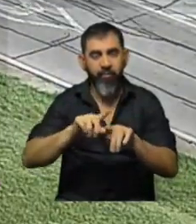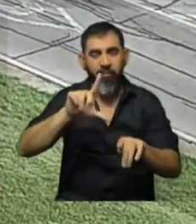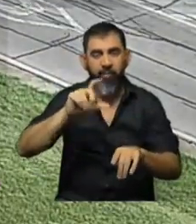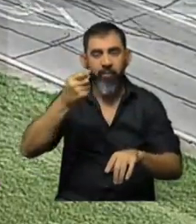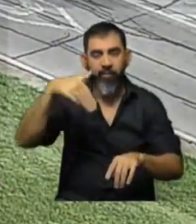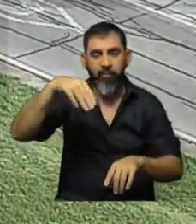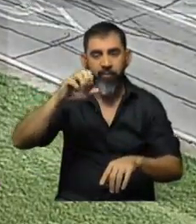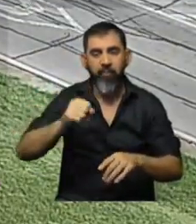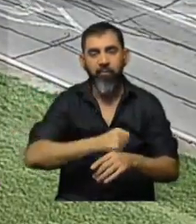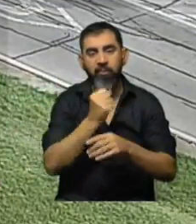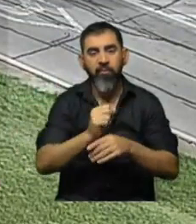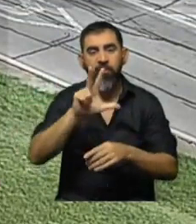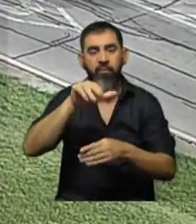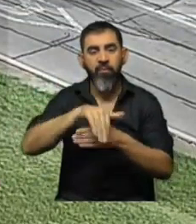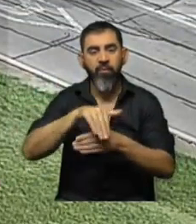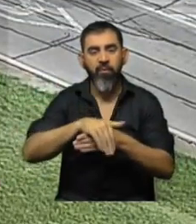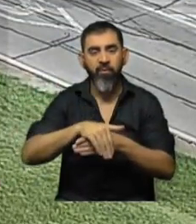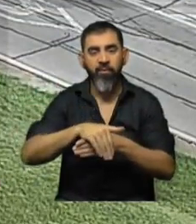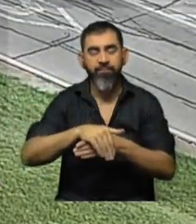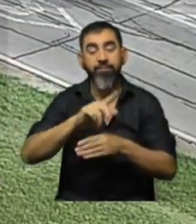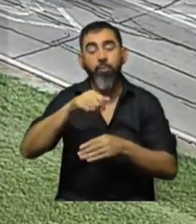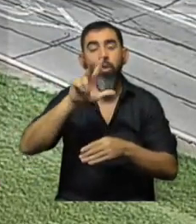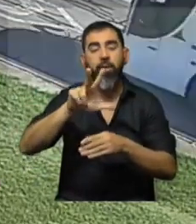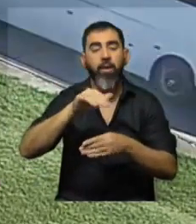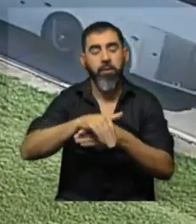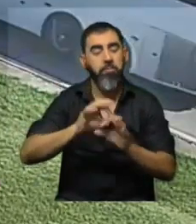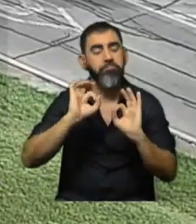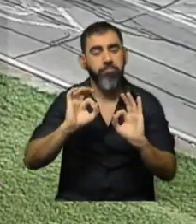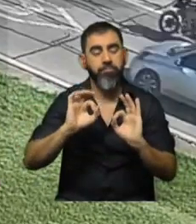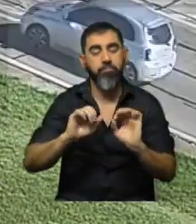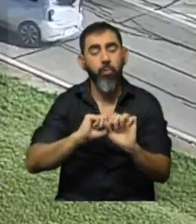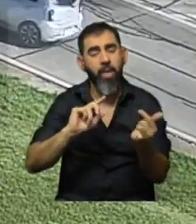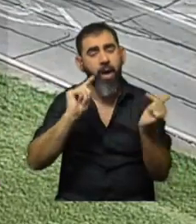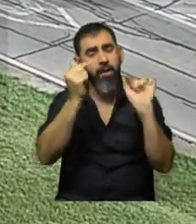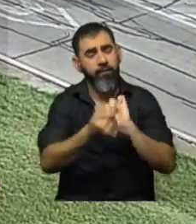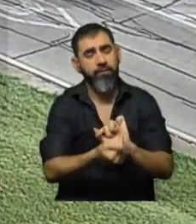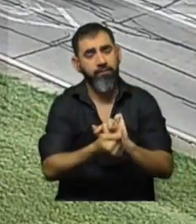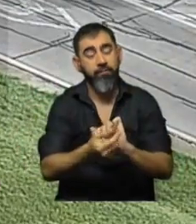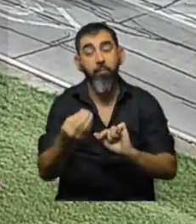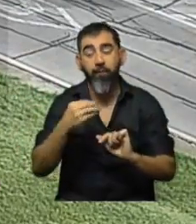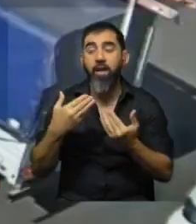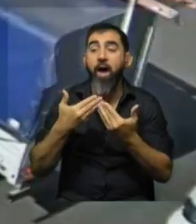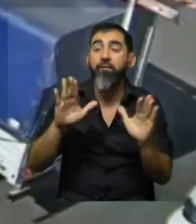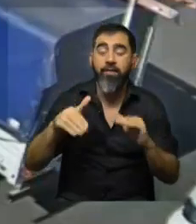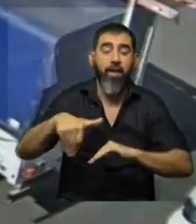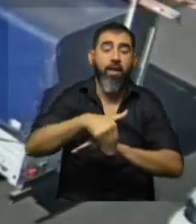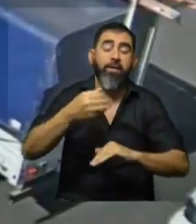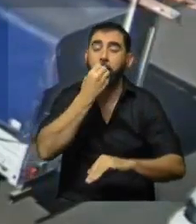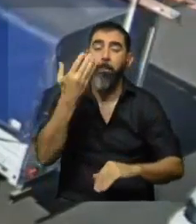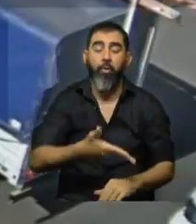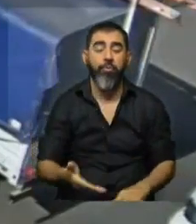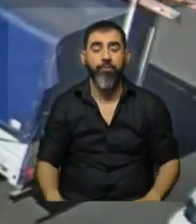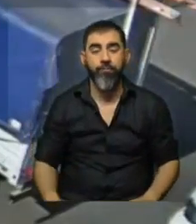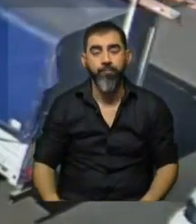Plácido Yauri hasta las 3 de la tarde. O sea que si va después de las 3. No podemos hacer al revés. No me avisa cuando Marco Bruto te abierta. Esto era por tareas de